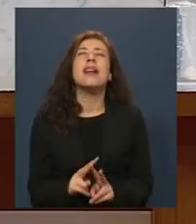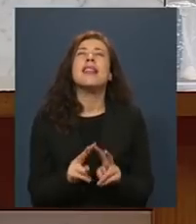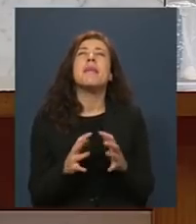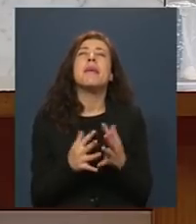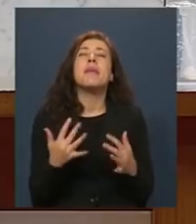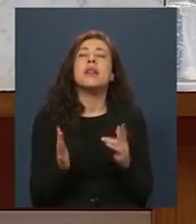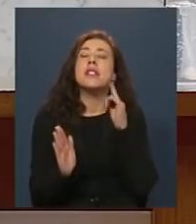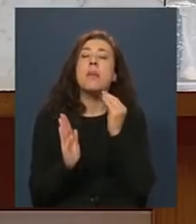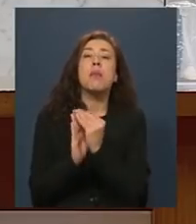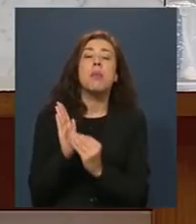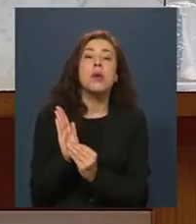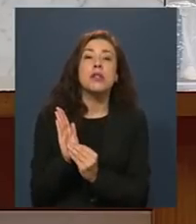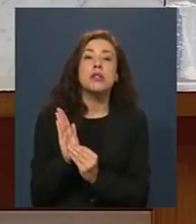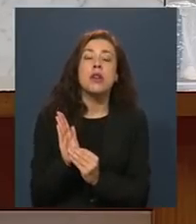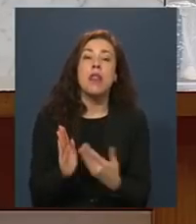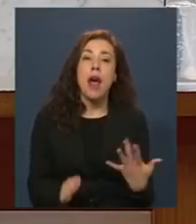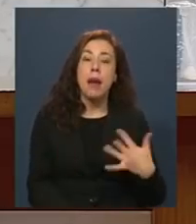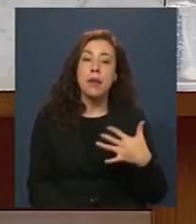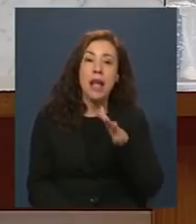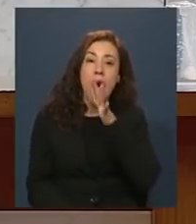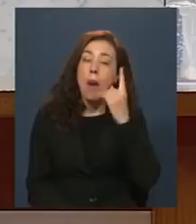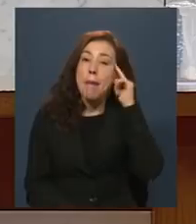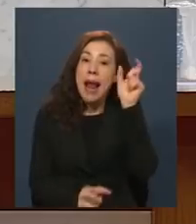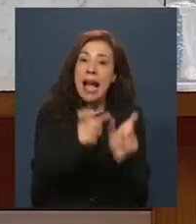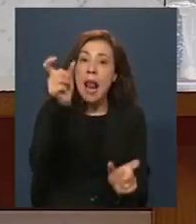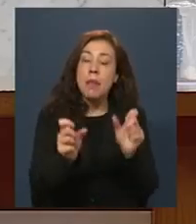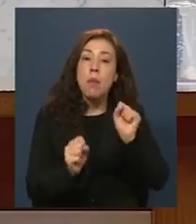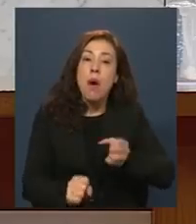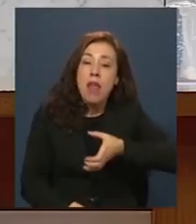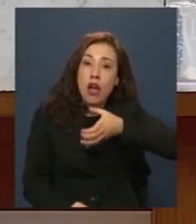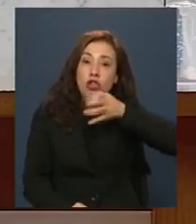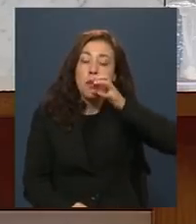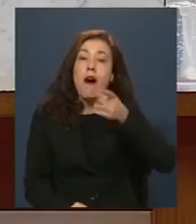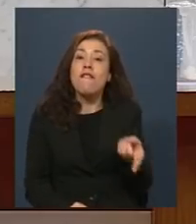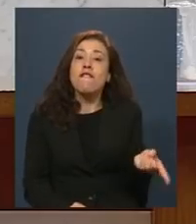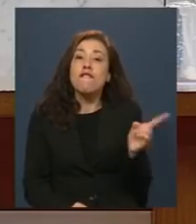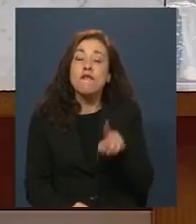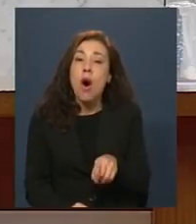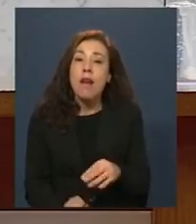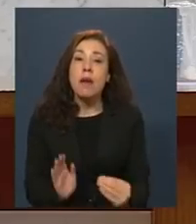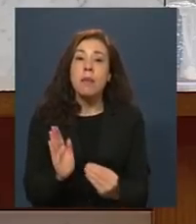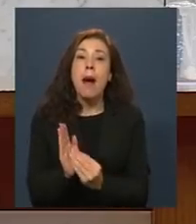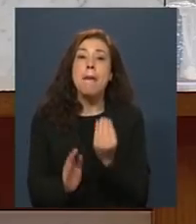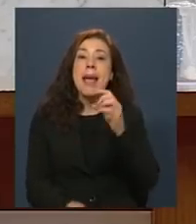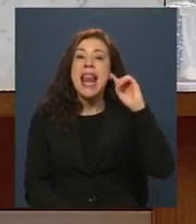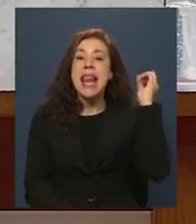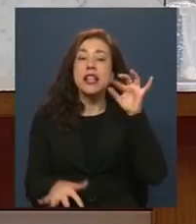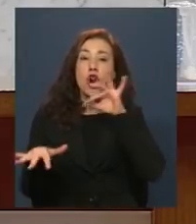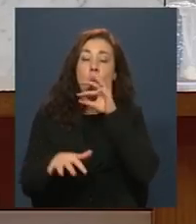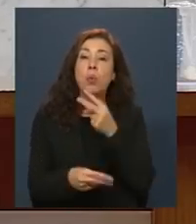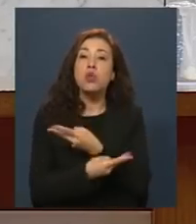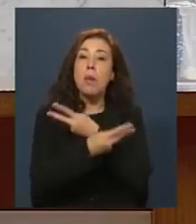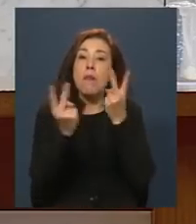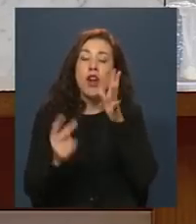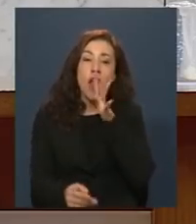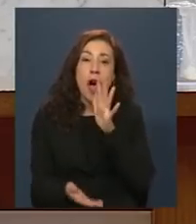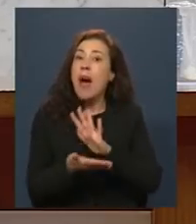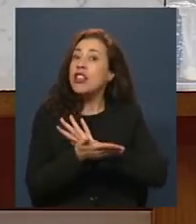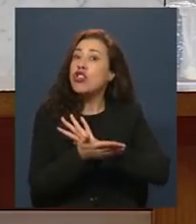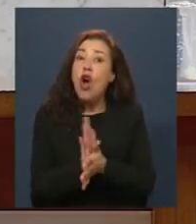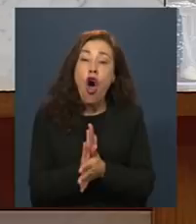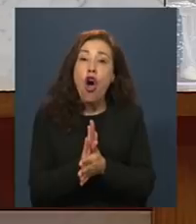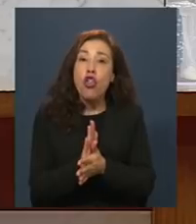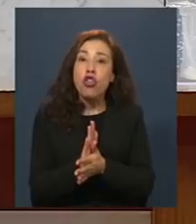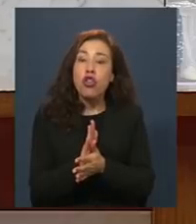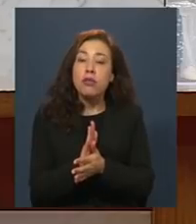relevantes figura la prioridad del agua para el consumo humano, restablecer el carácter de bien nacional de uso público del agua en todos sus